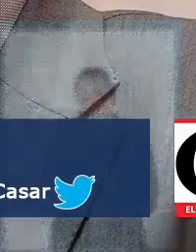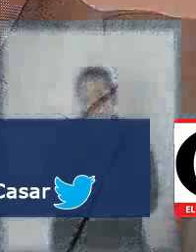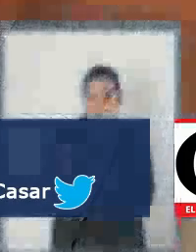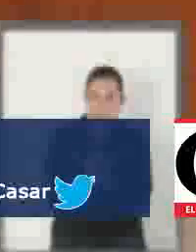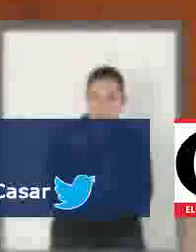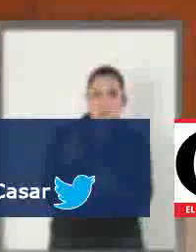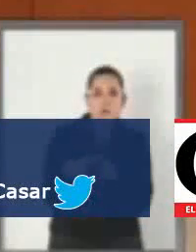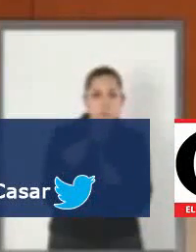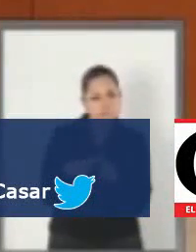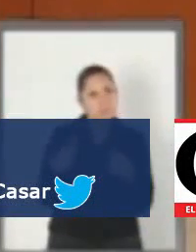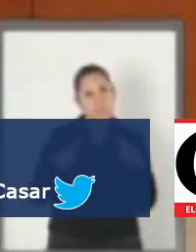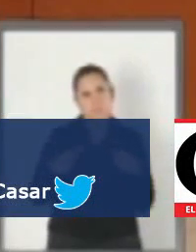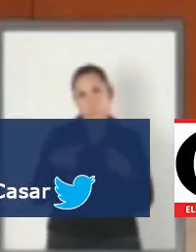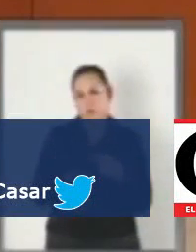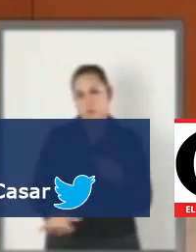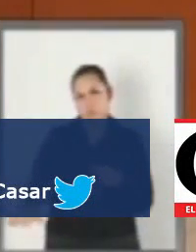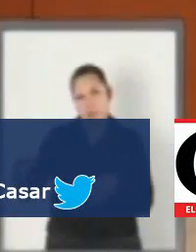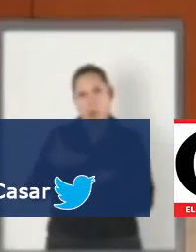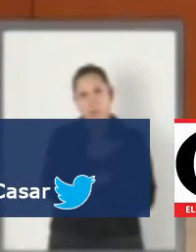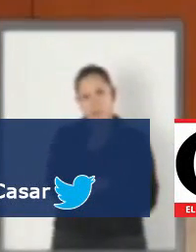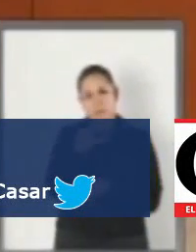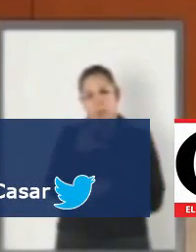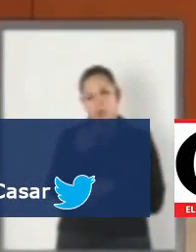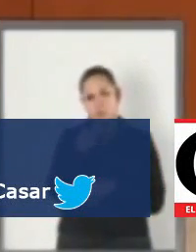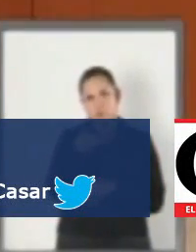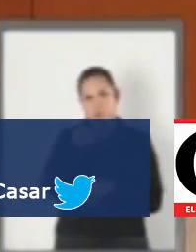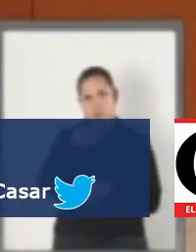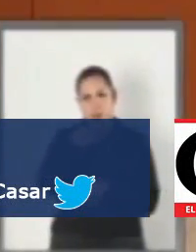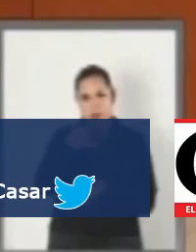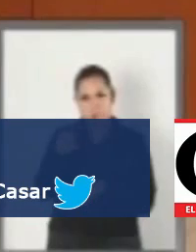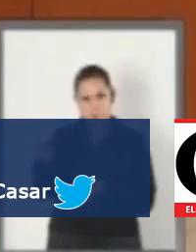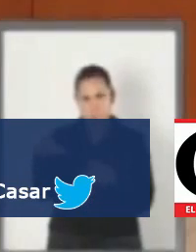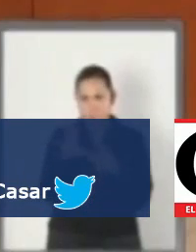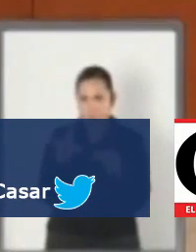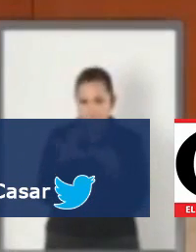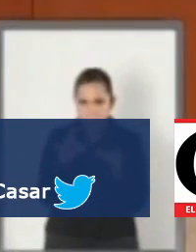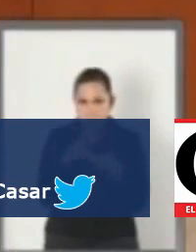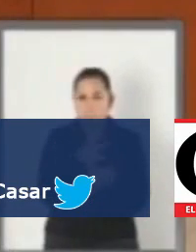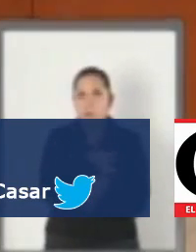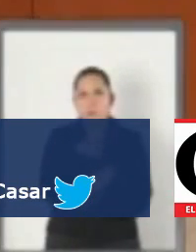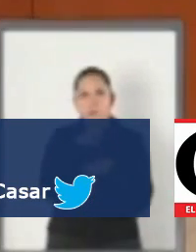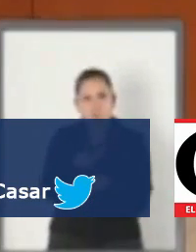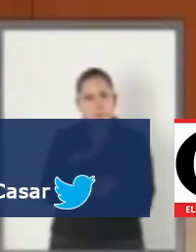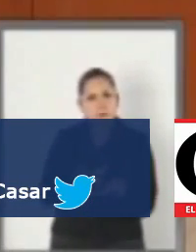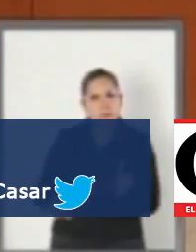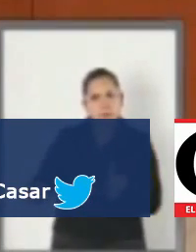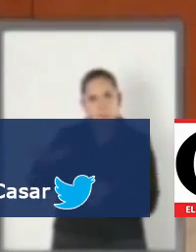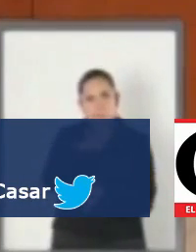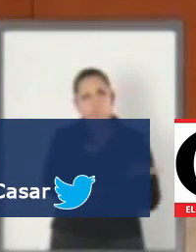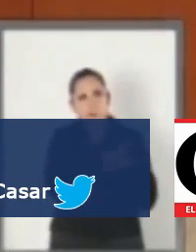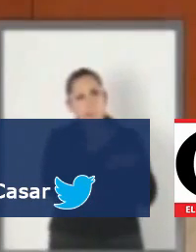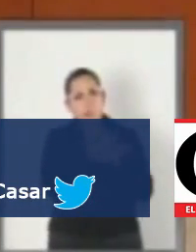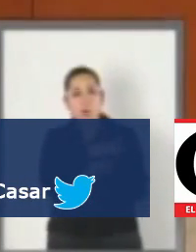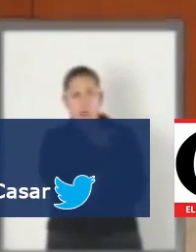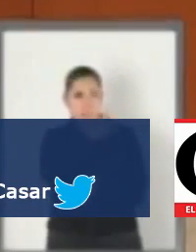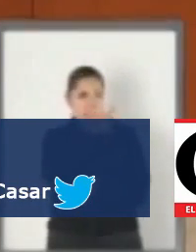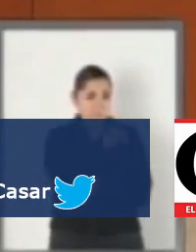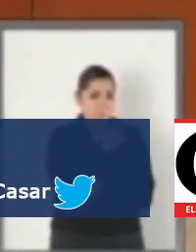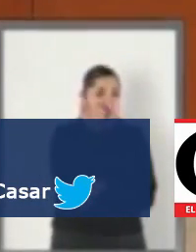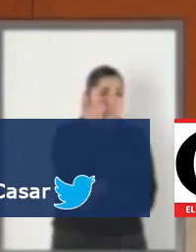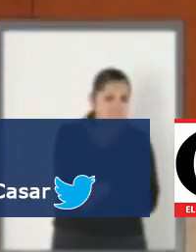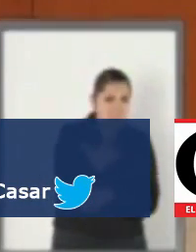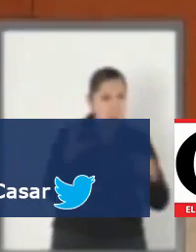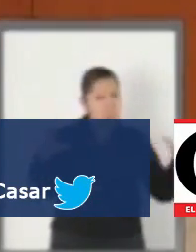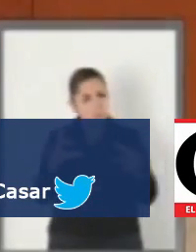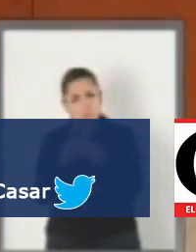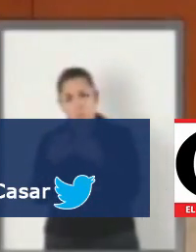del gasolinazo, donde el gobierno pues no quiere ceder y no quiere escuchar ni a los diputados del PAN ni a los de todas las fuerzas